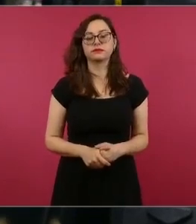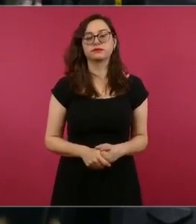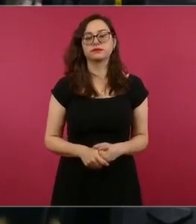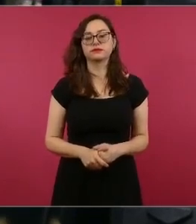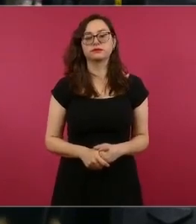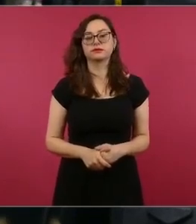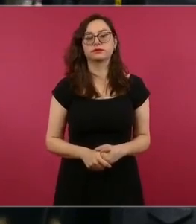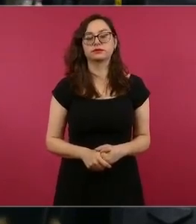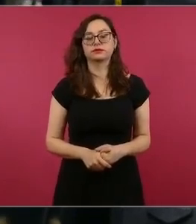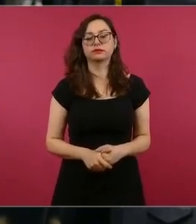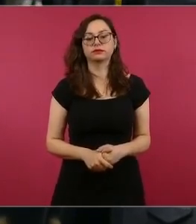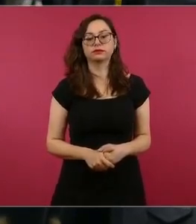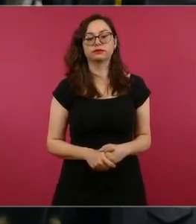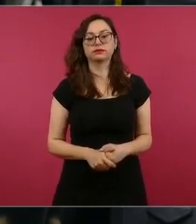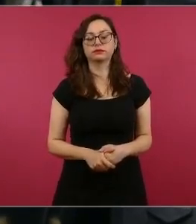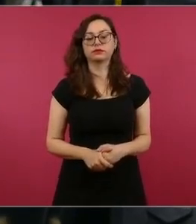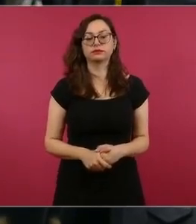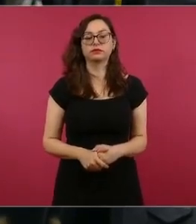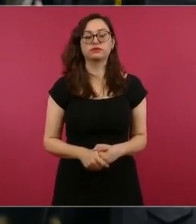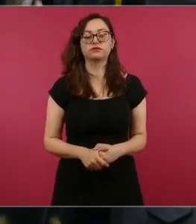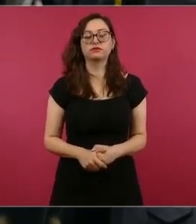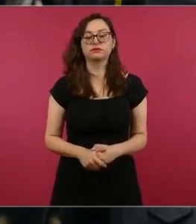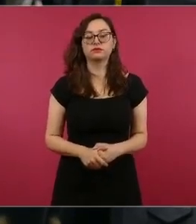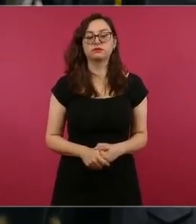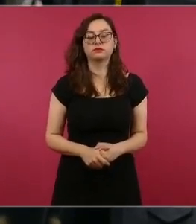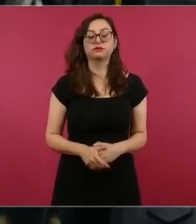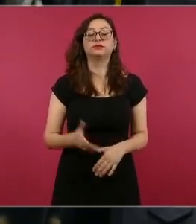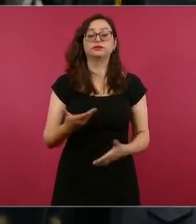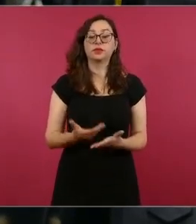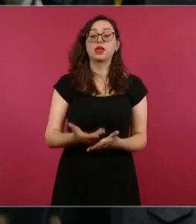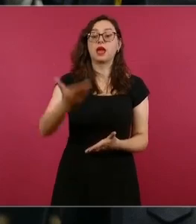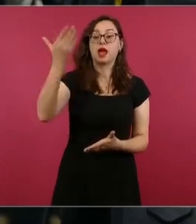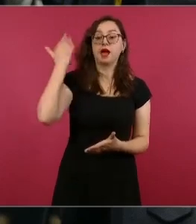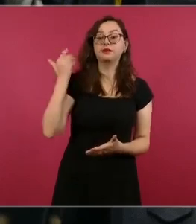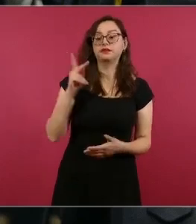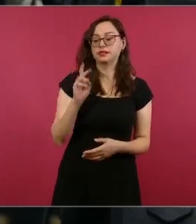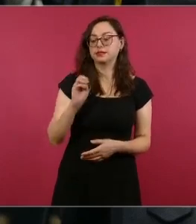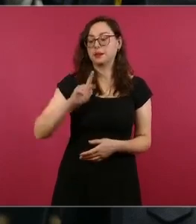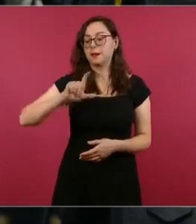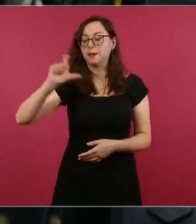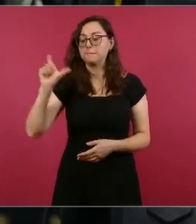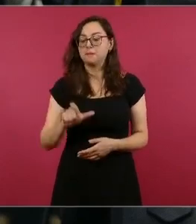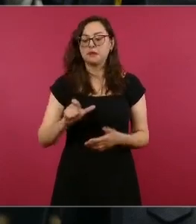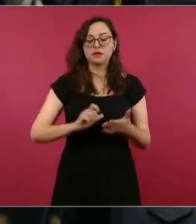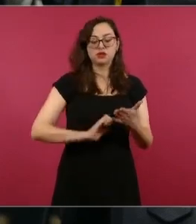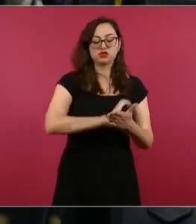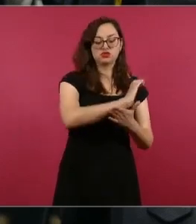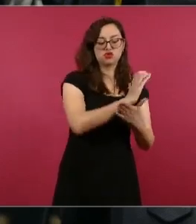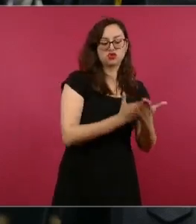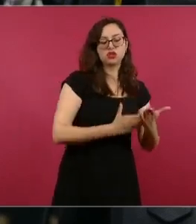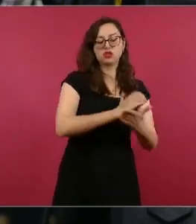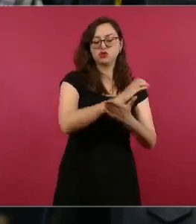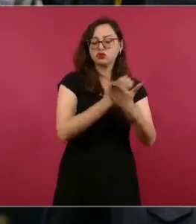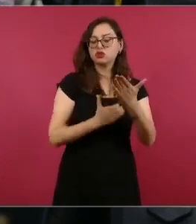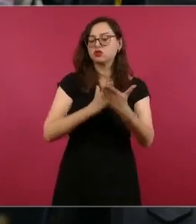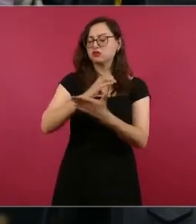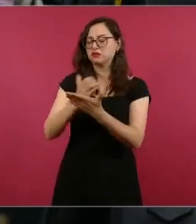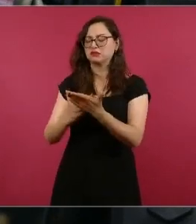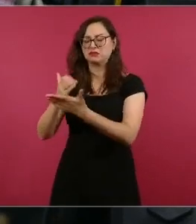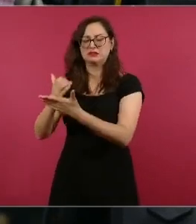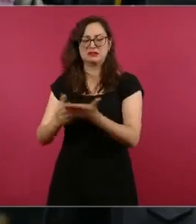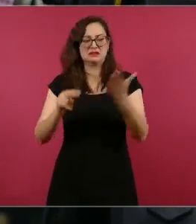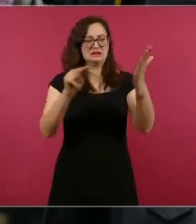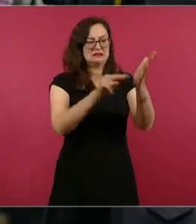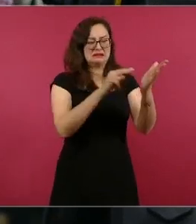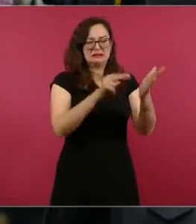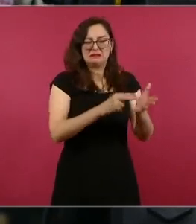de toda esta amplia de gama de contratos que se tenían firmados, autorizados por las anteriores administraciones,